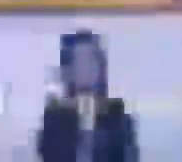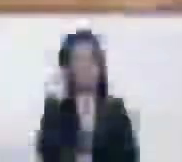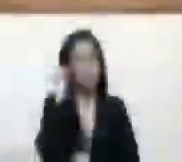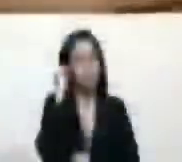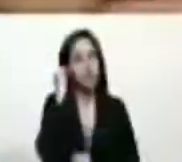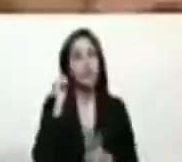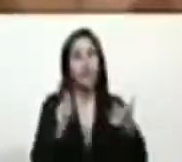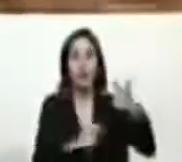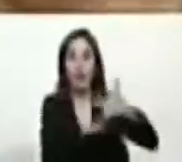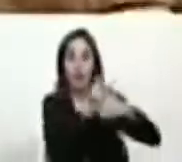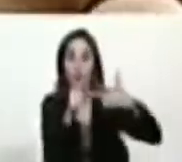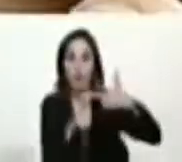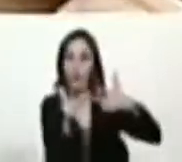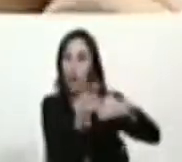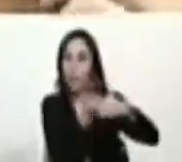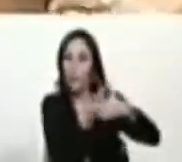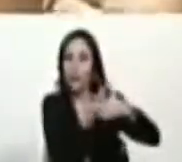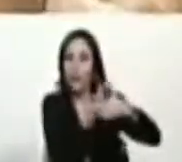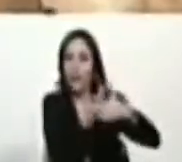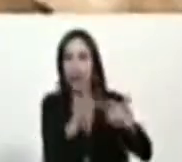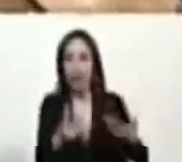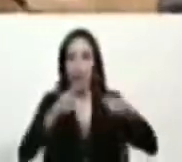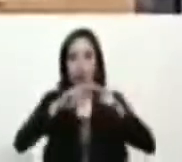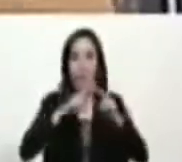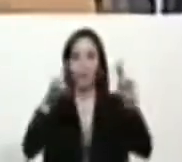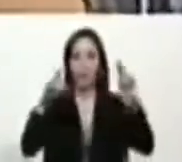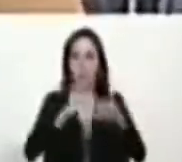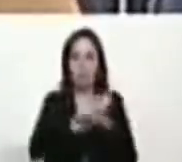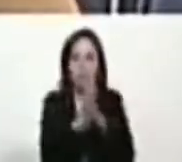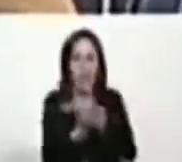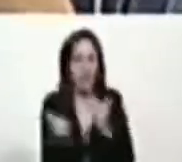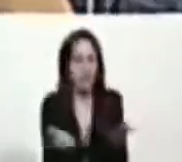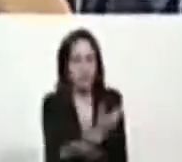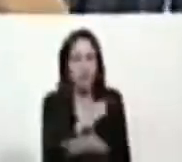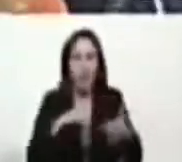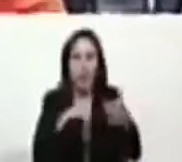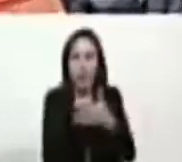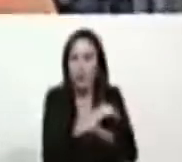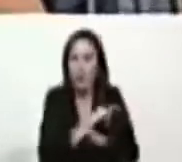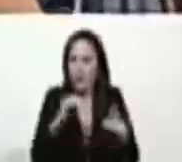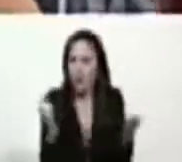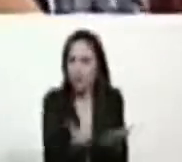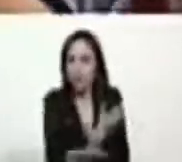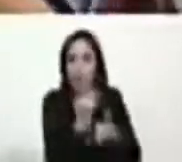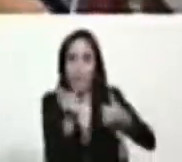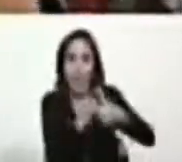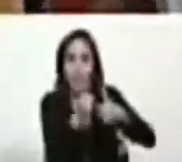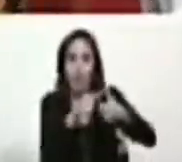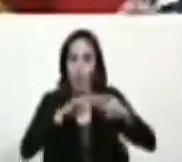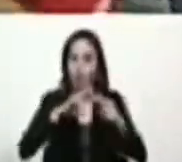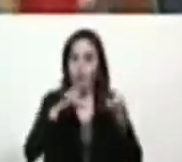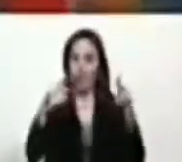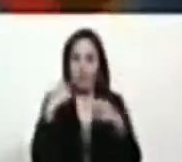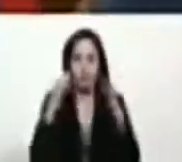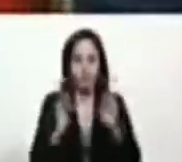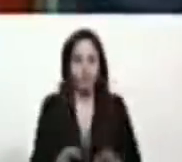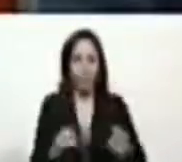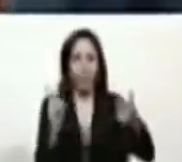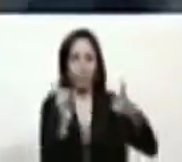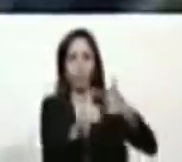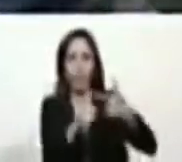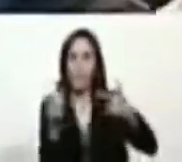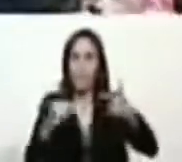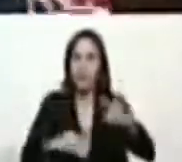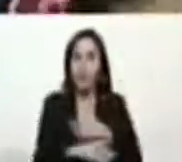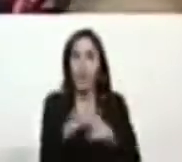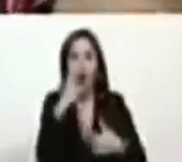bien. Ganar la paz, derrotar el golpismo, el intervencionismo. Ganar la paz, consolidar la soberanía. Y quien